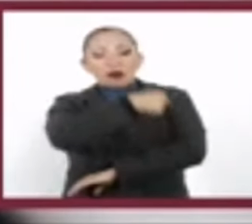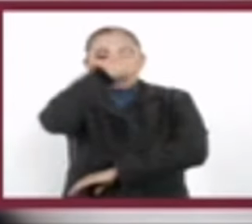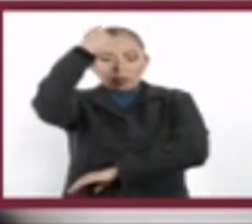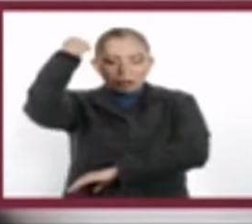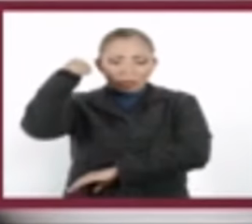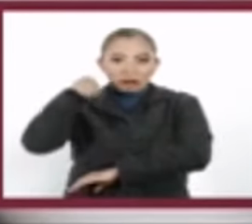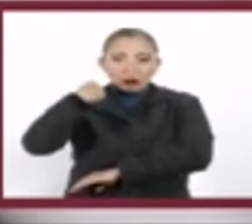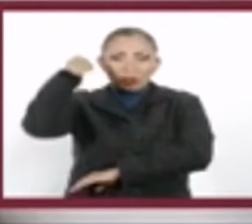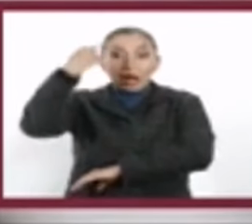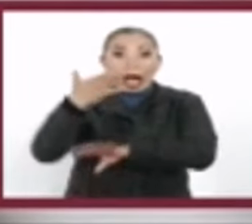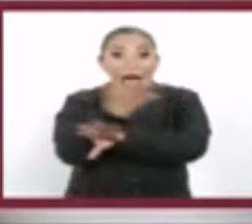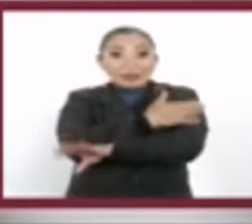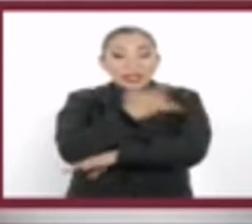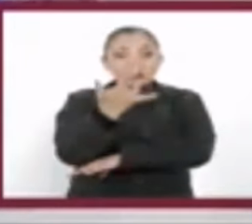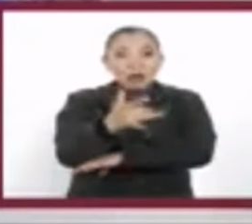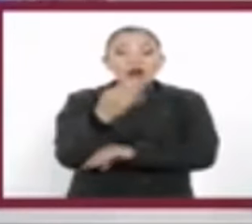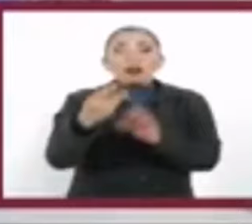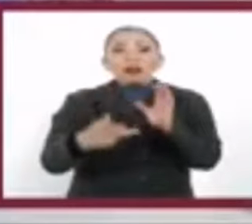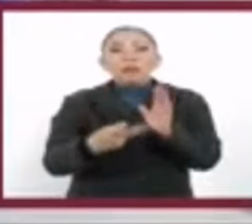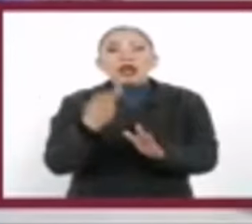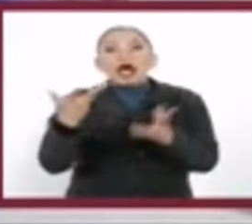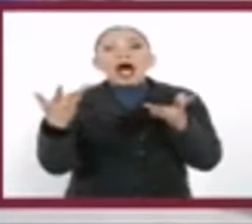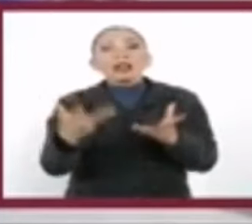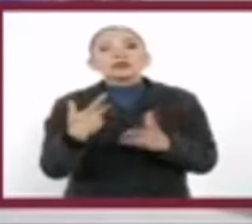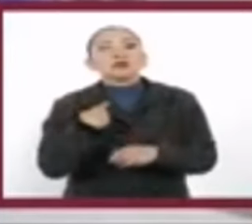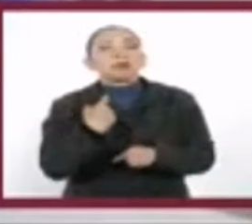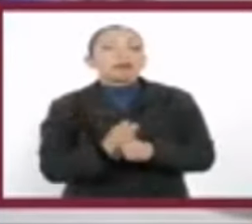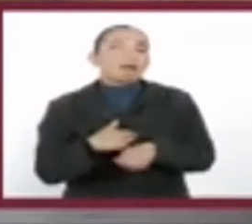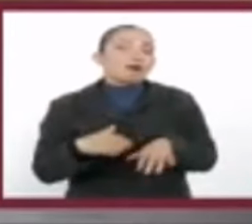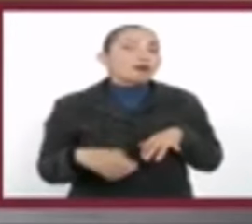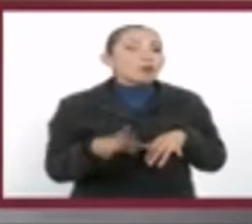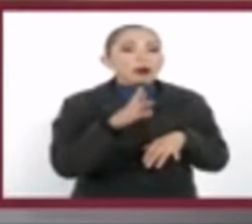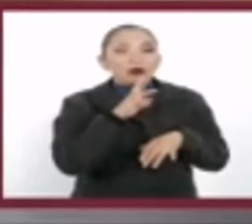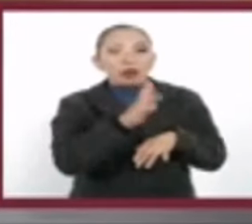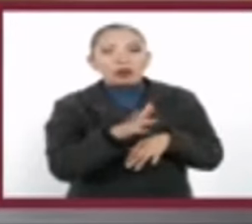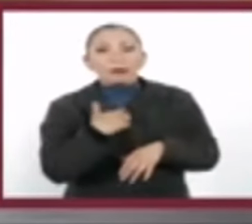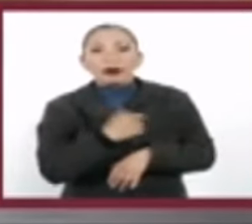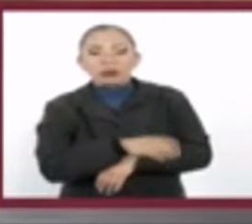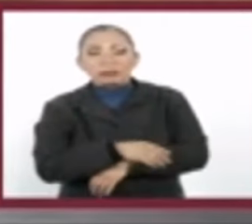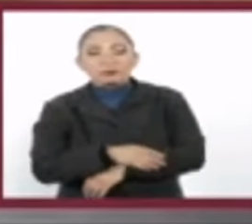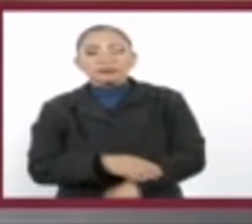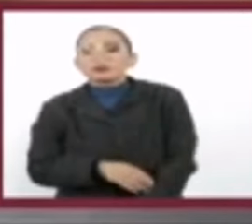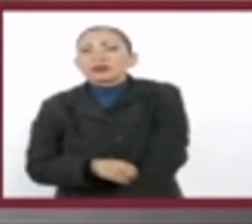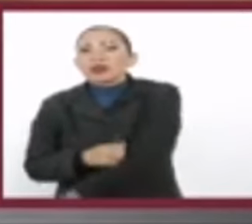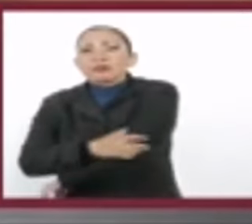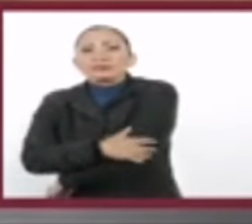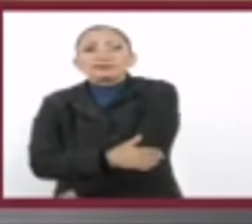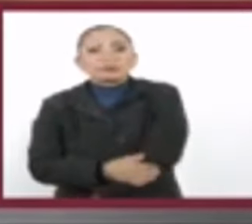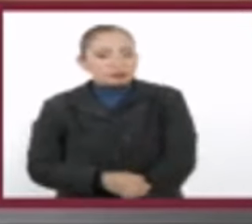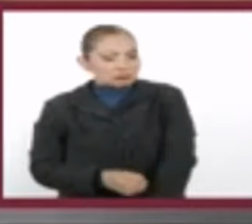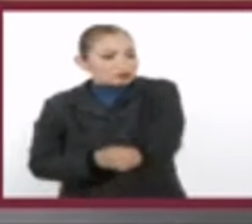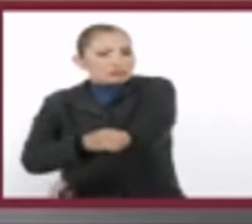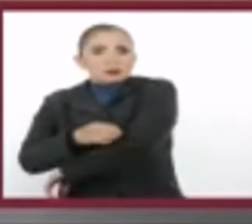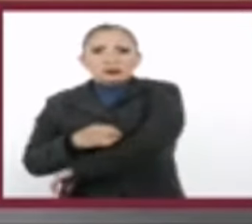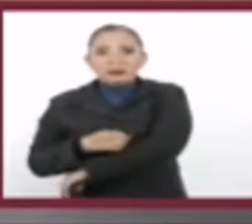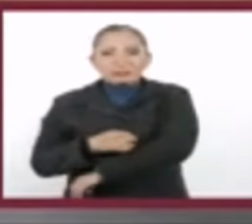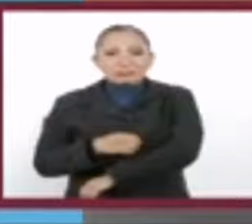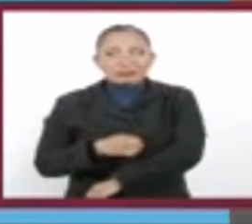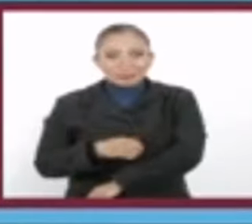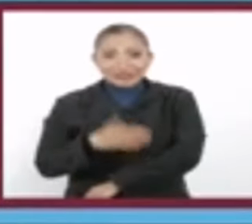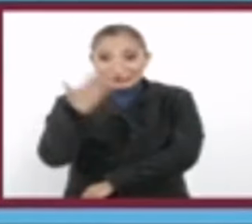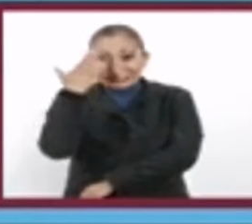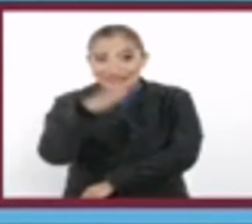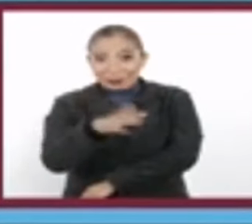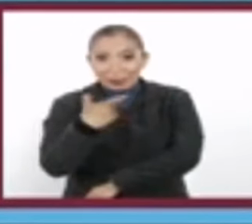antes de que se genere el dolor, muchas veces realizamos primero una respuesta de retirada involuntaria de la parte afectada.